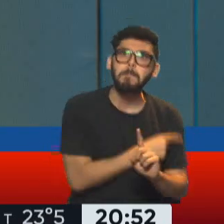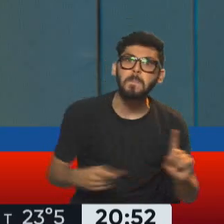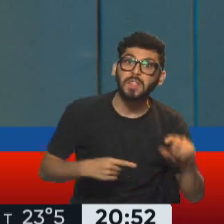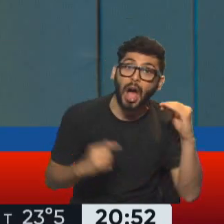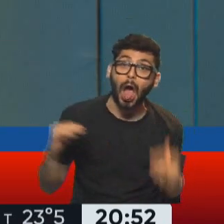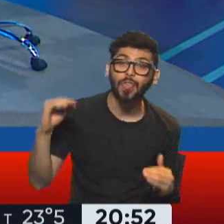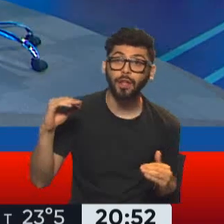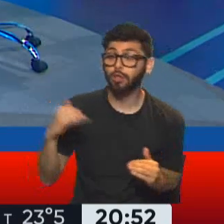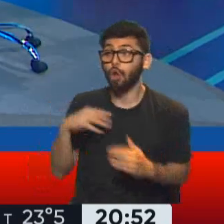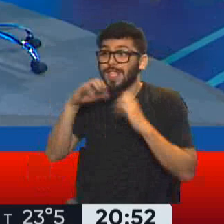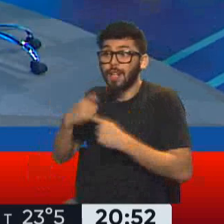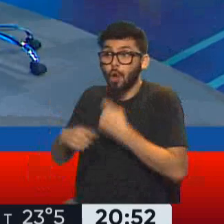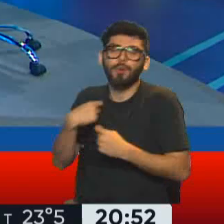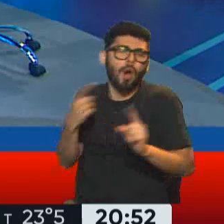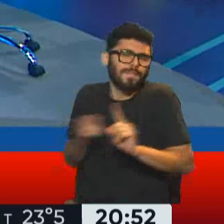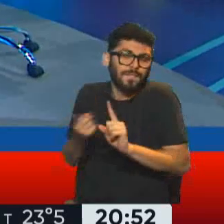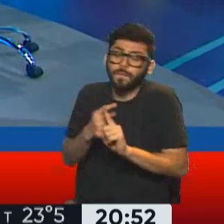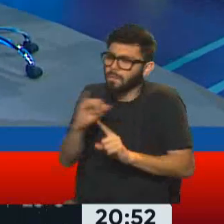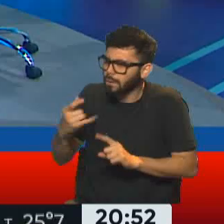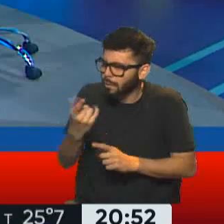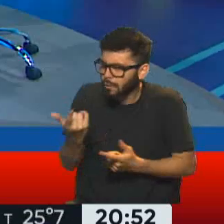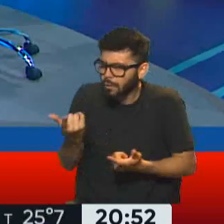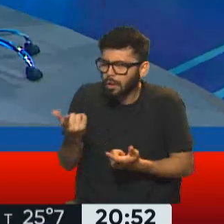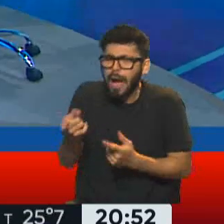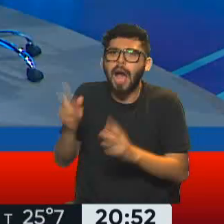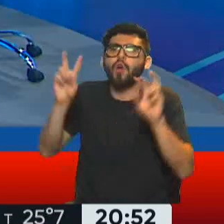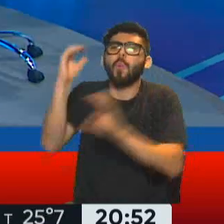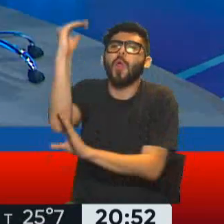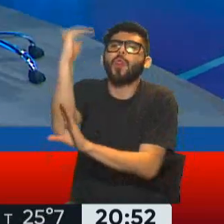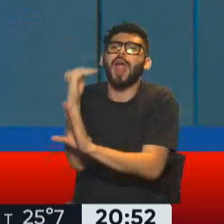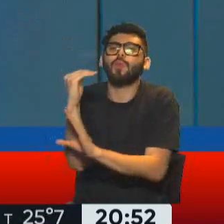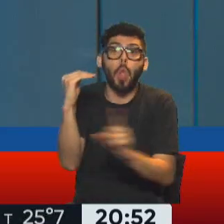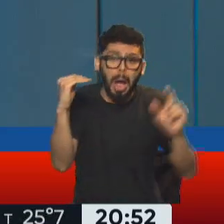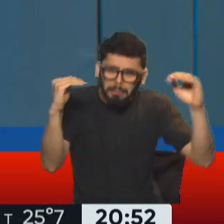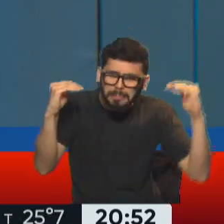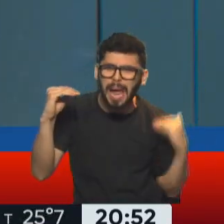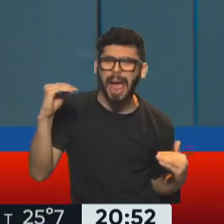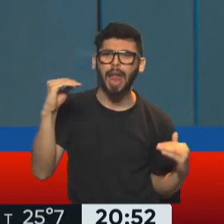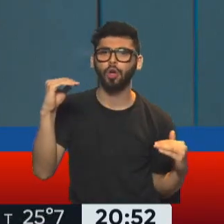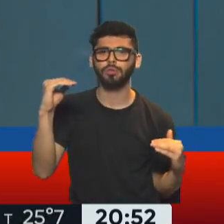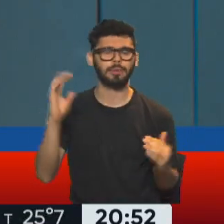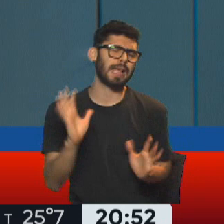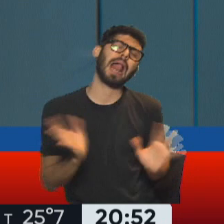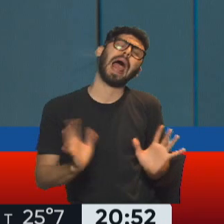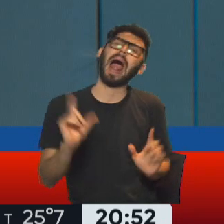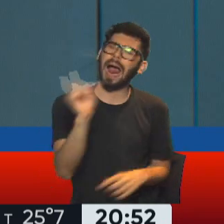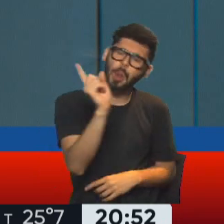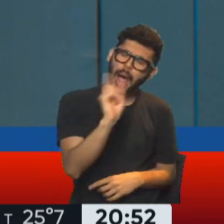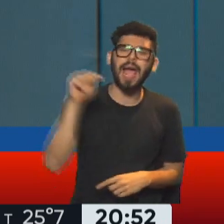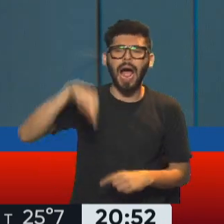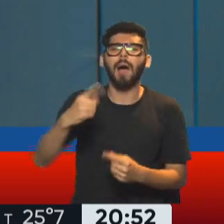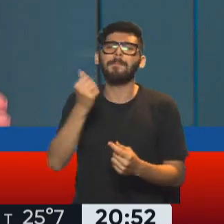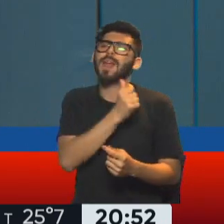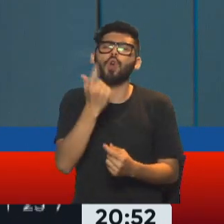veía periódicamente. Me dice, no puede ser, acá tenemos muy controlado el precio de los medicamentos, etc.